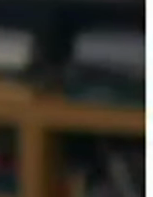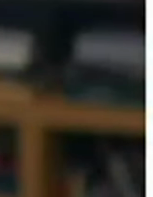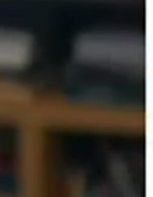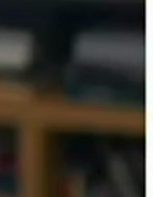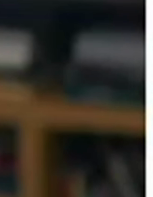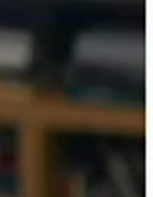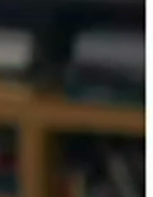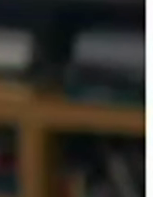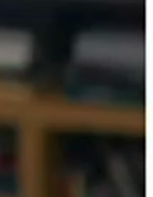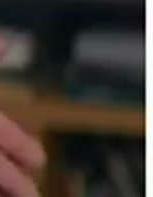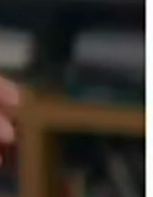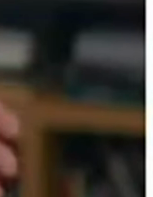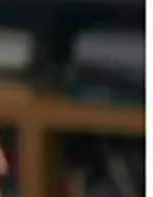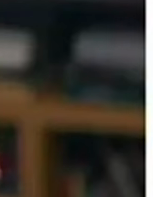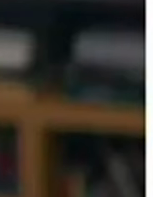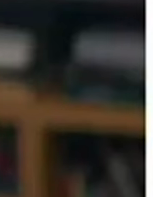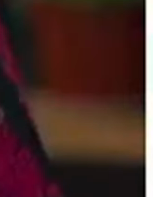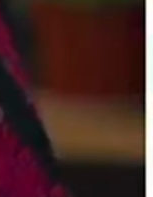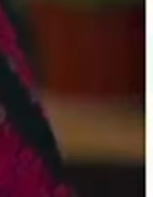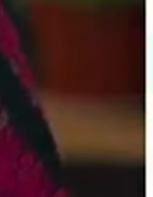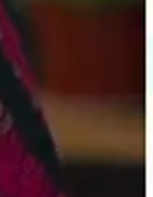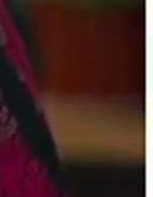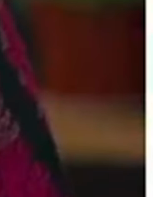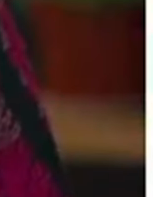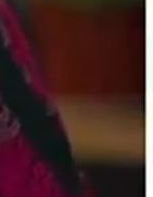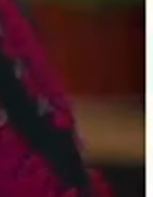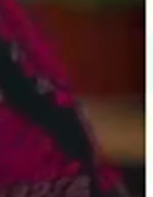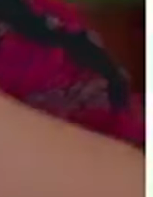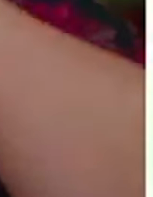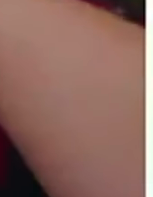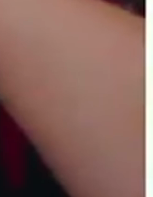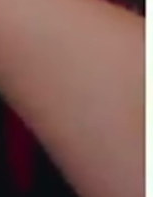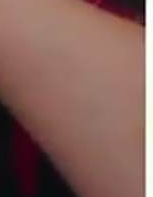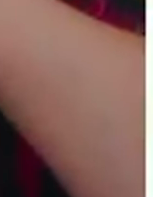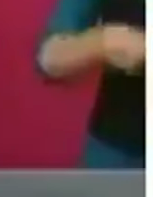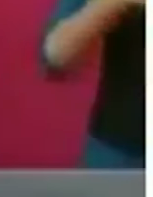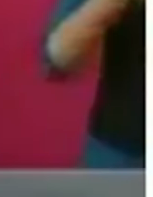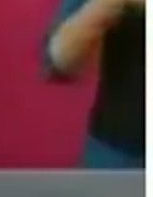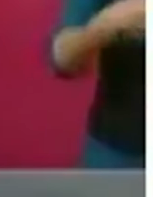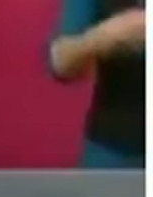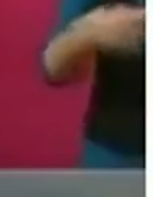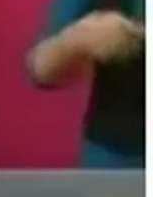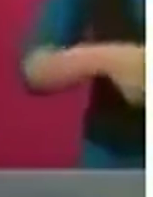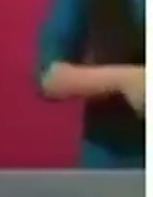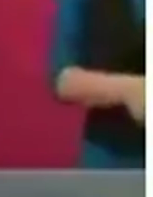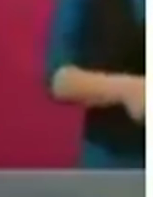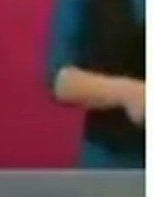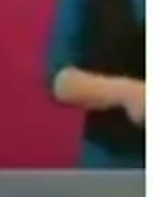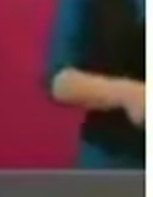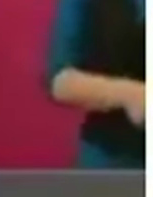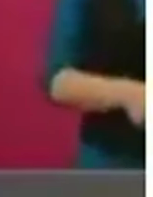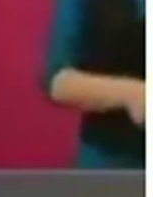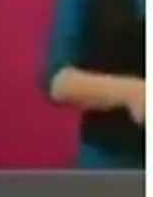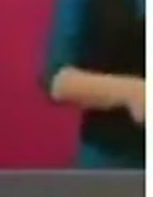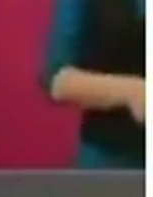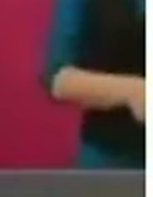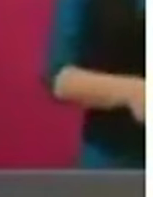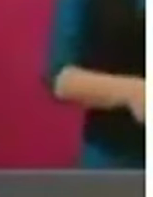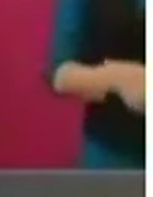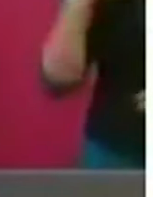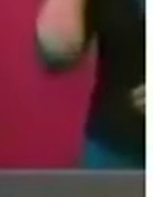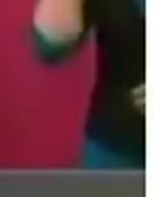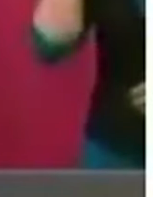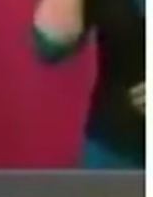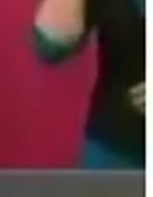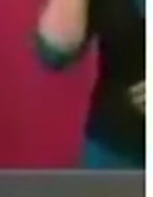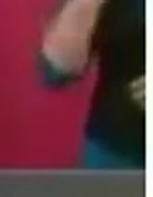y ya vemos algo más de claridad en la forma de llevar estos temas, en el que hay que aprovechar pues estos errores que vemos